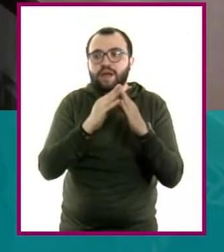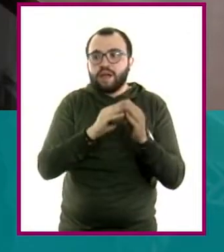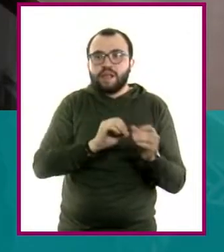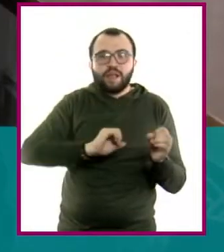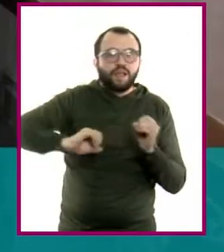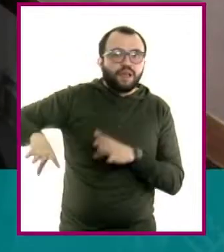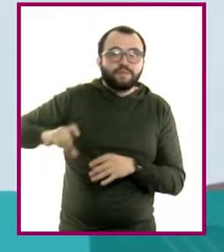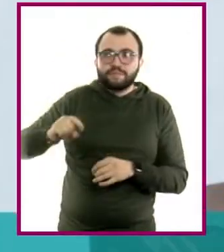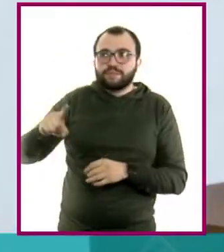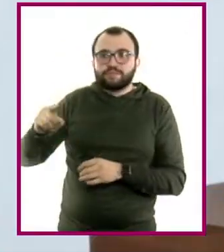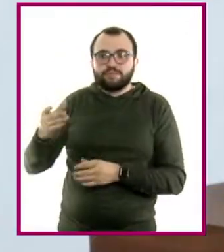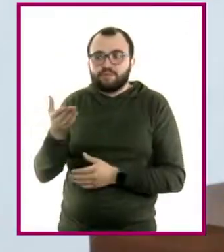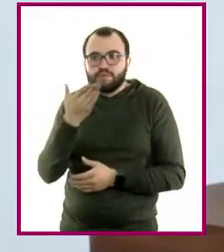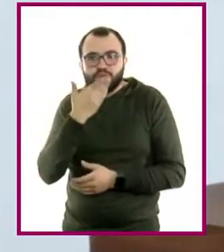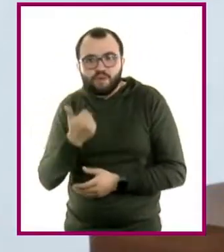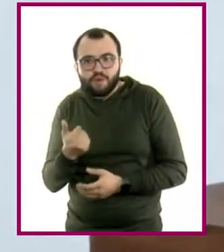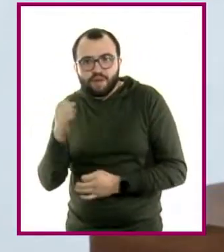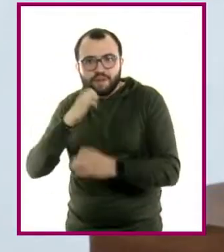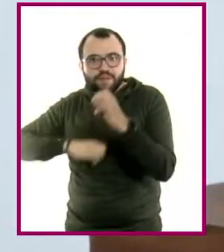contaminantes.